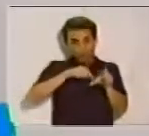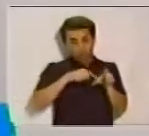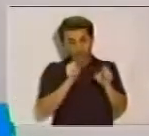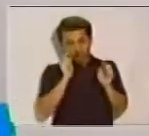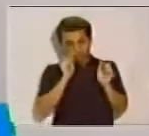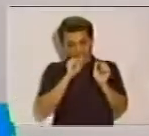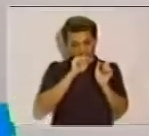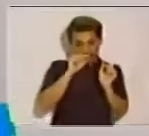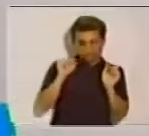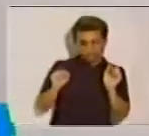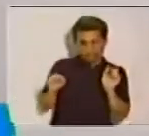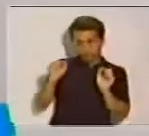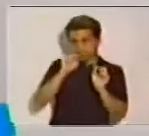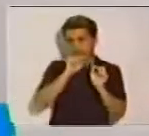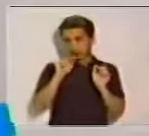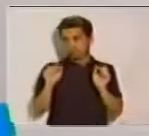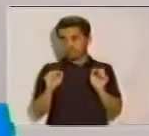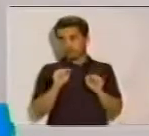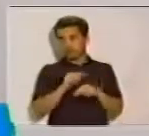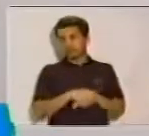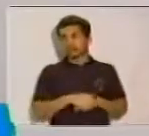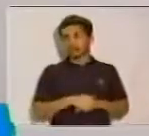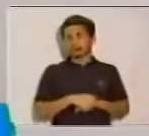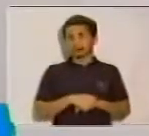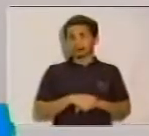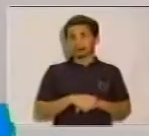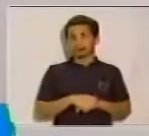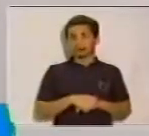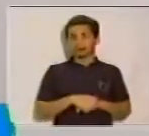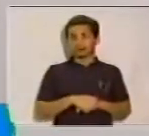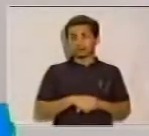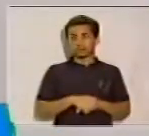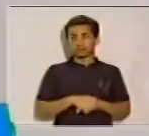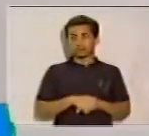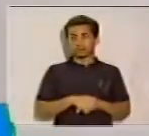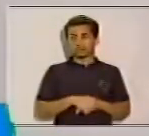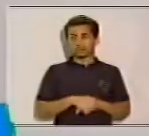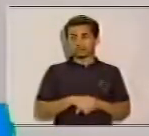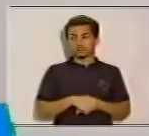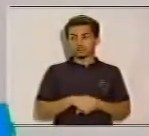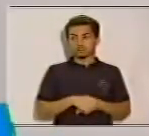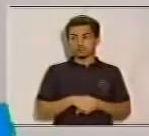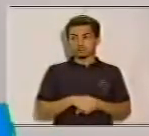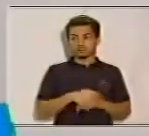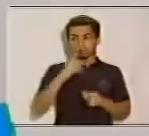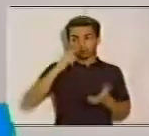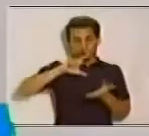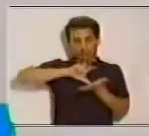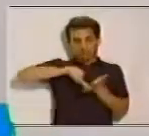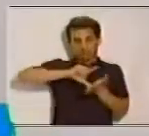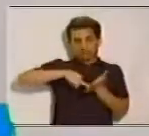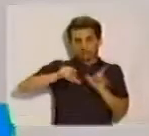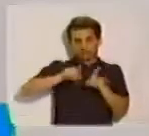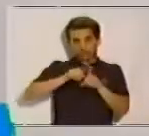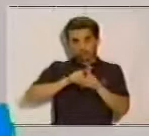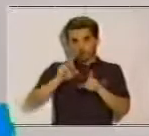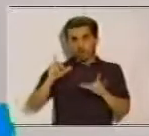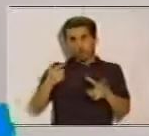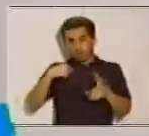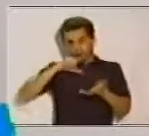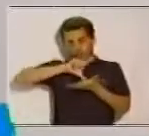Para eso me sirve esa línea, para que me dé la dirección correcta de dónde voy a colocar mi compás.